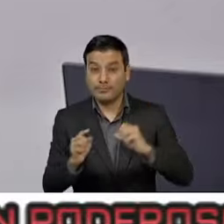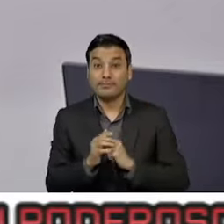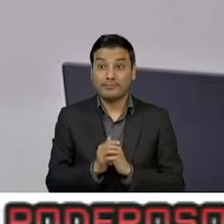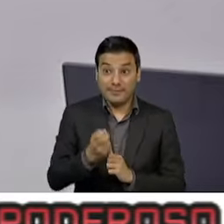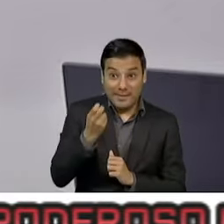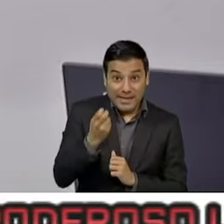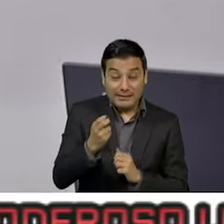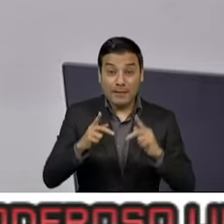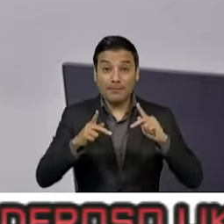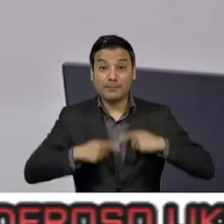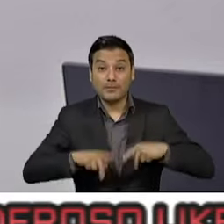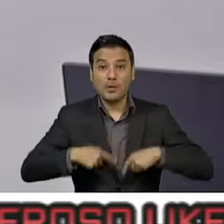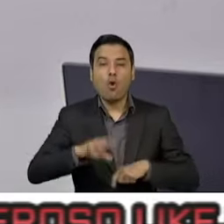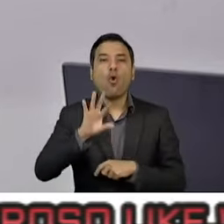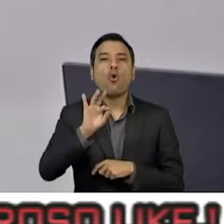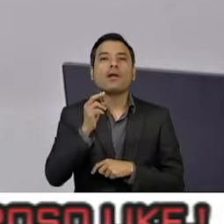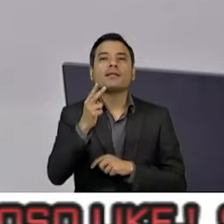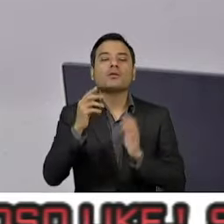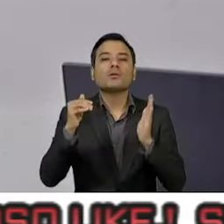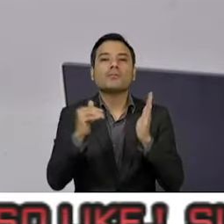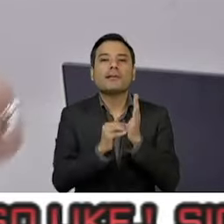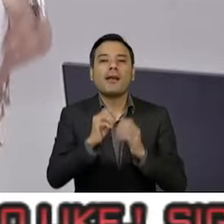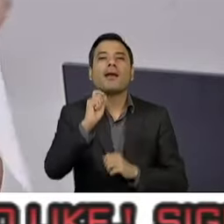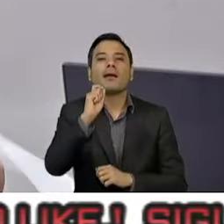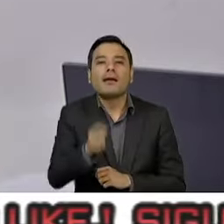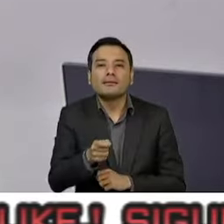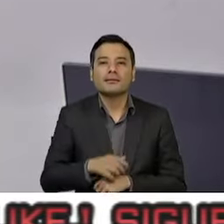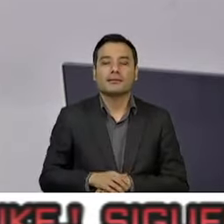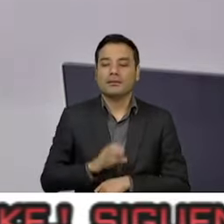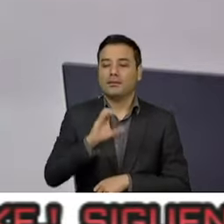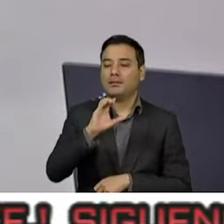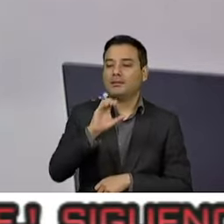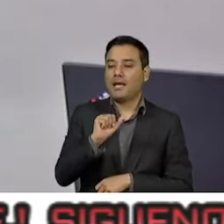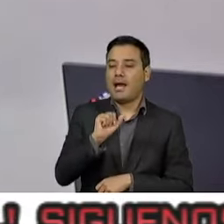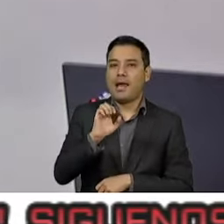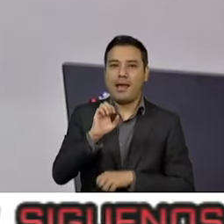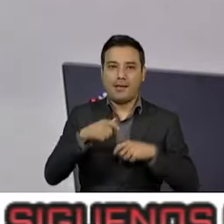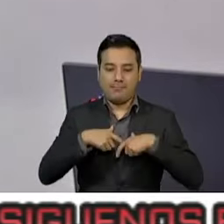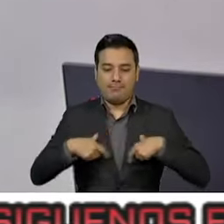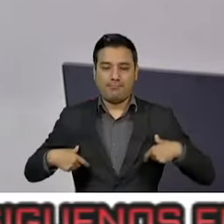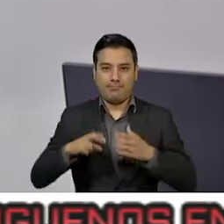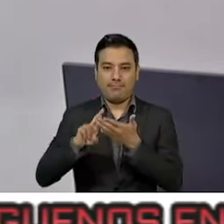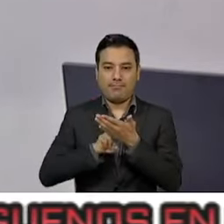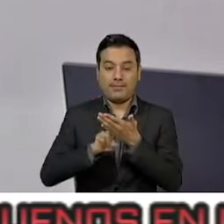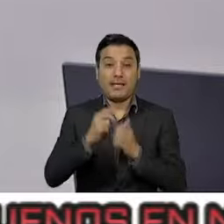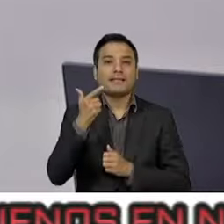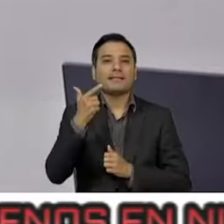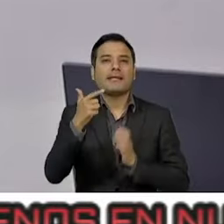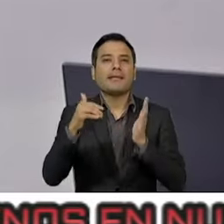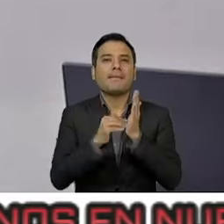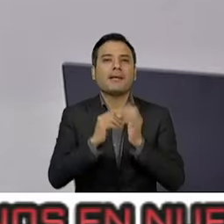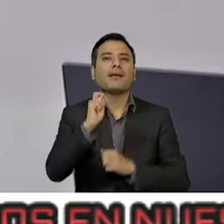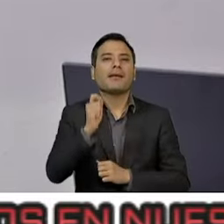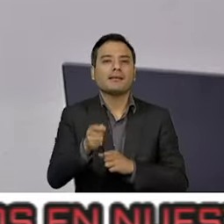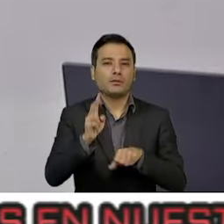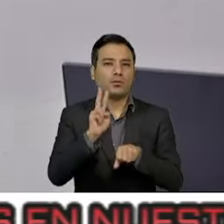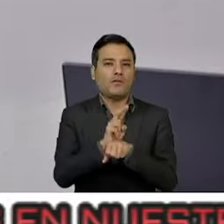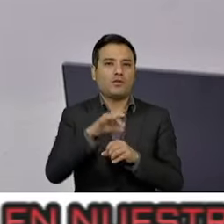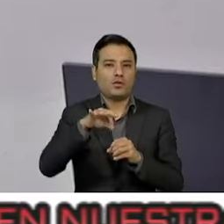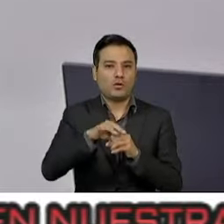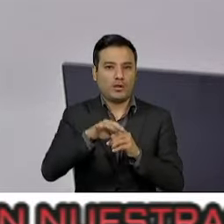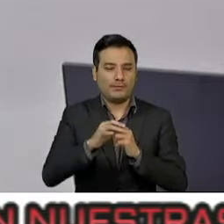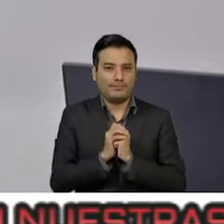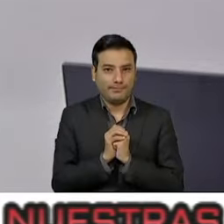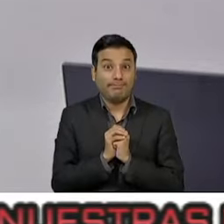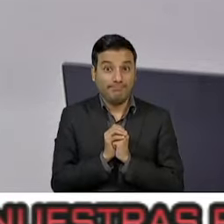personas, casi 42,000 son capacitadores asistentes electorales y 7,000 supervisores electorales, quienes